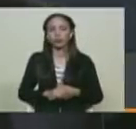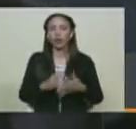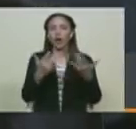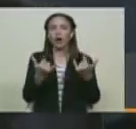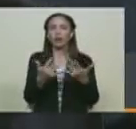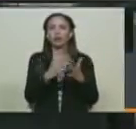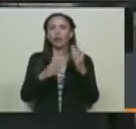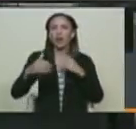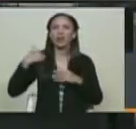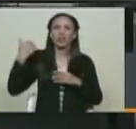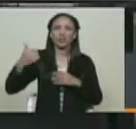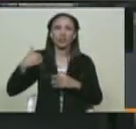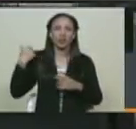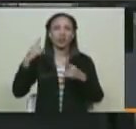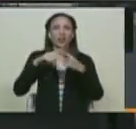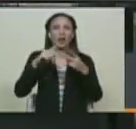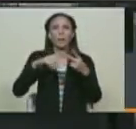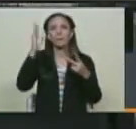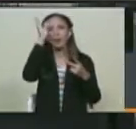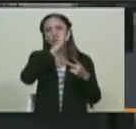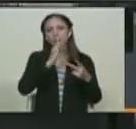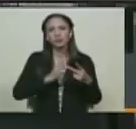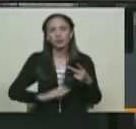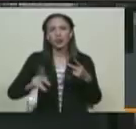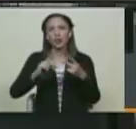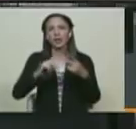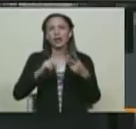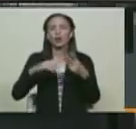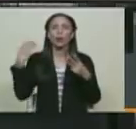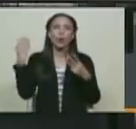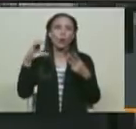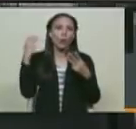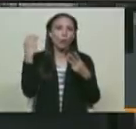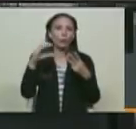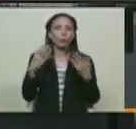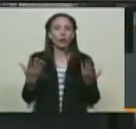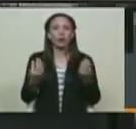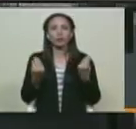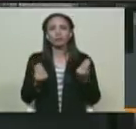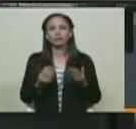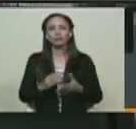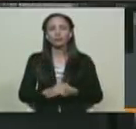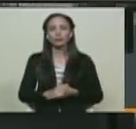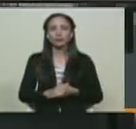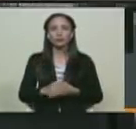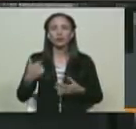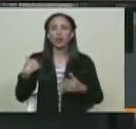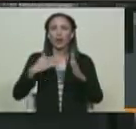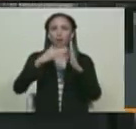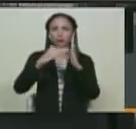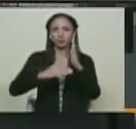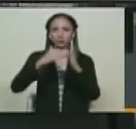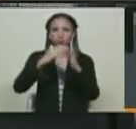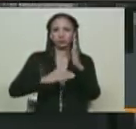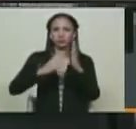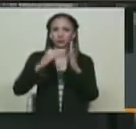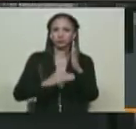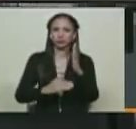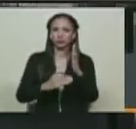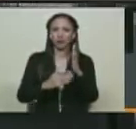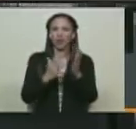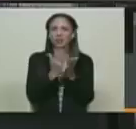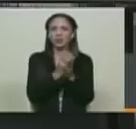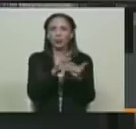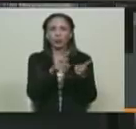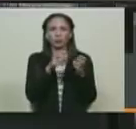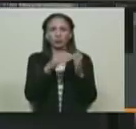a Argentina, a Brasil, a Colombia, donde le reducen y le recortan la